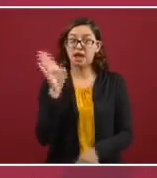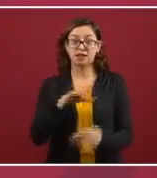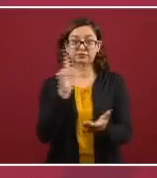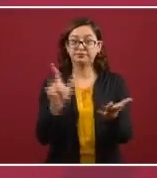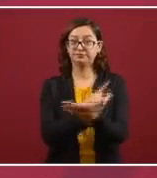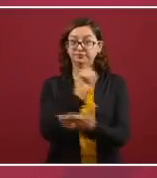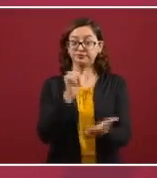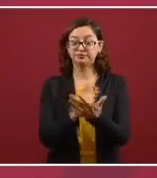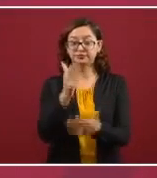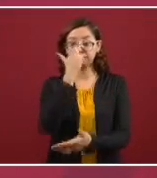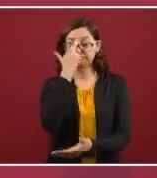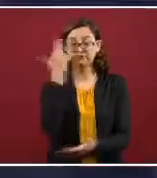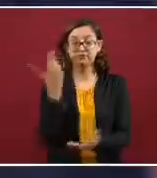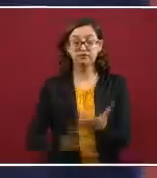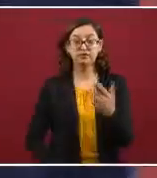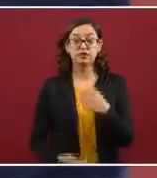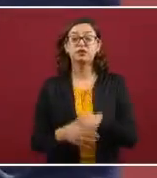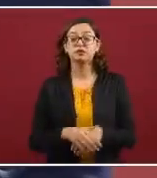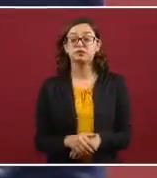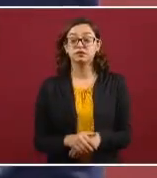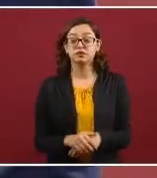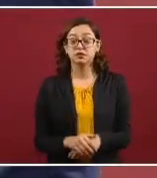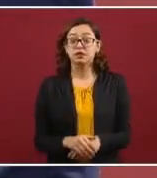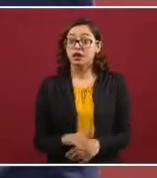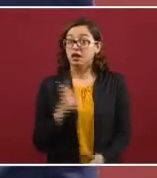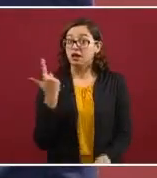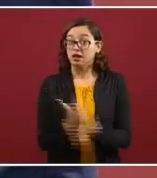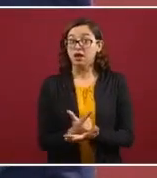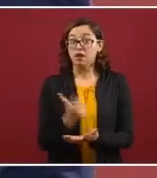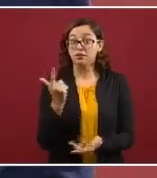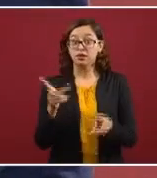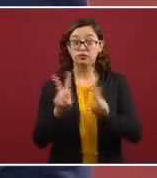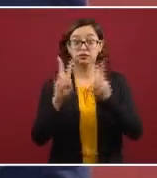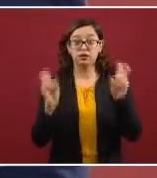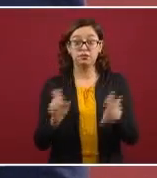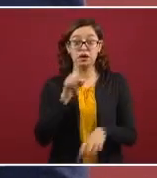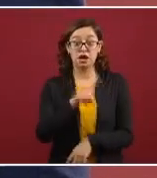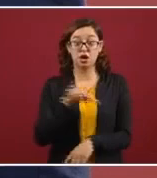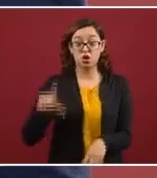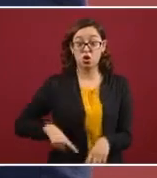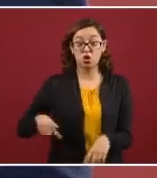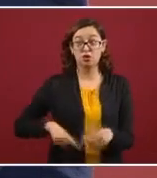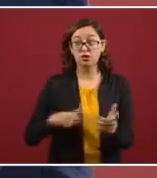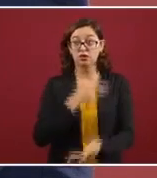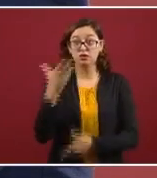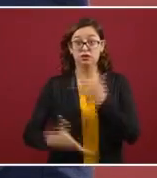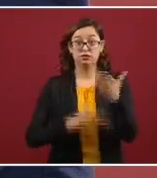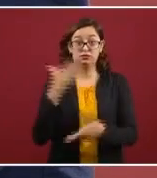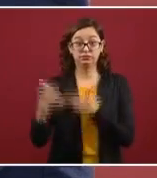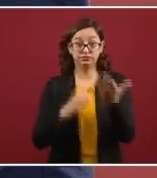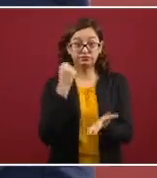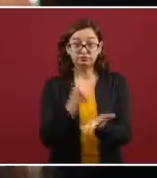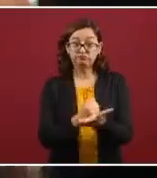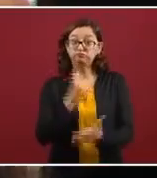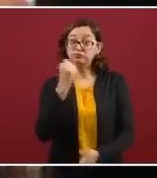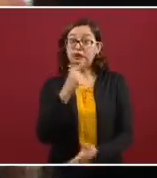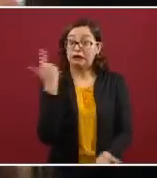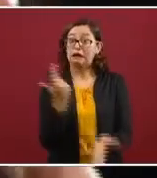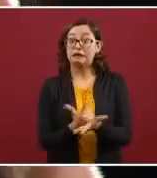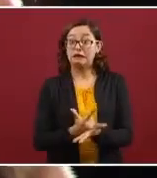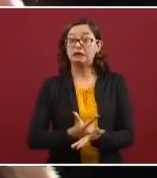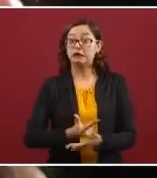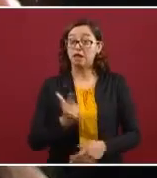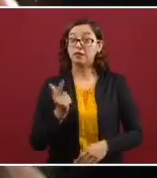una infracción grave del servidor público que las autorizó. Y